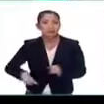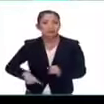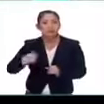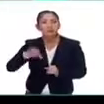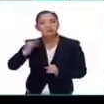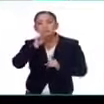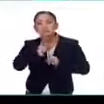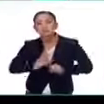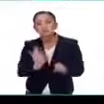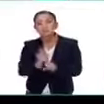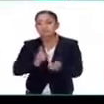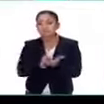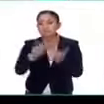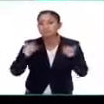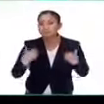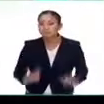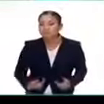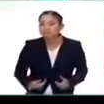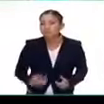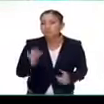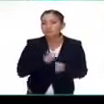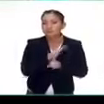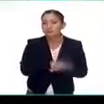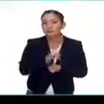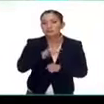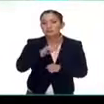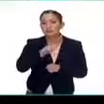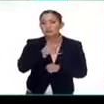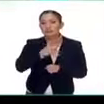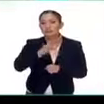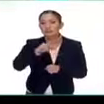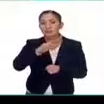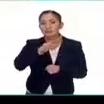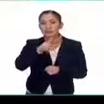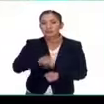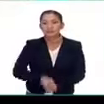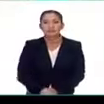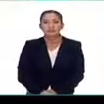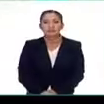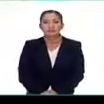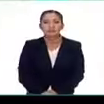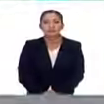defensa y promoción de los derechos humanos. Con información de Ana Luisa Guerrero, Interfaz.